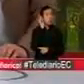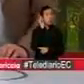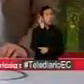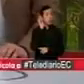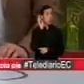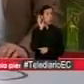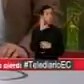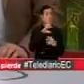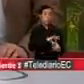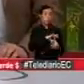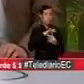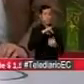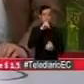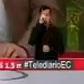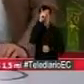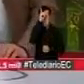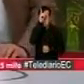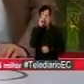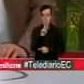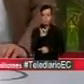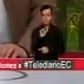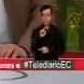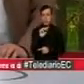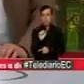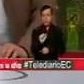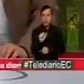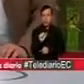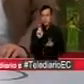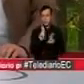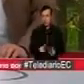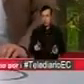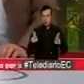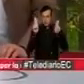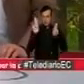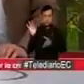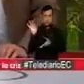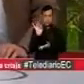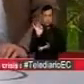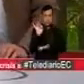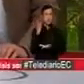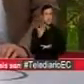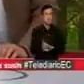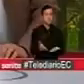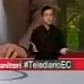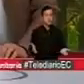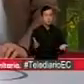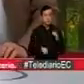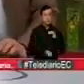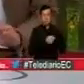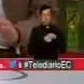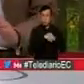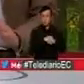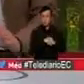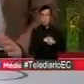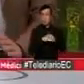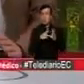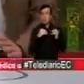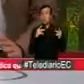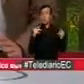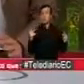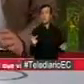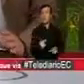de la cooperación alemana y bibiana aído representante de ono mujeres en ecuador advierten que durante la cuarentena hay un elevado